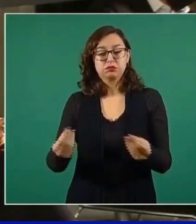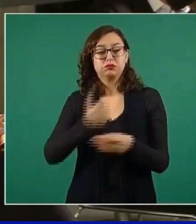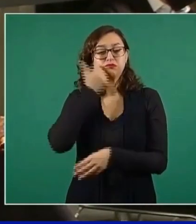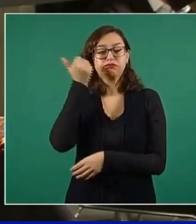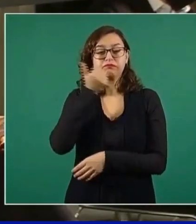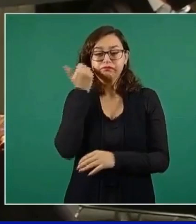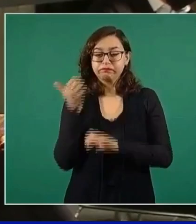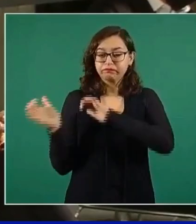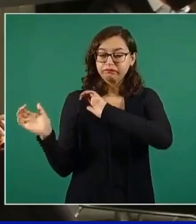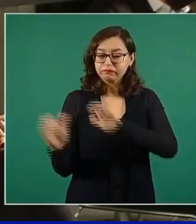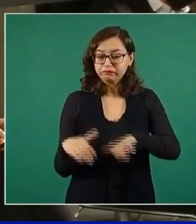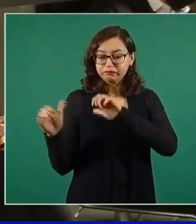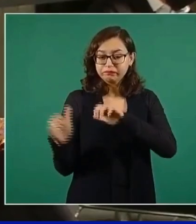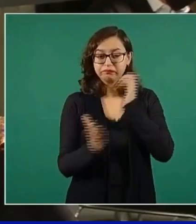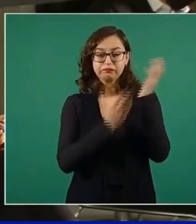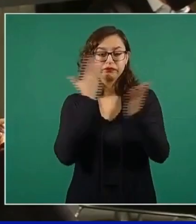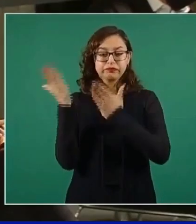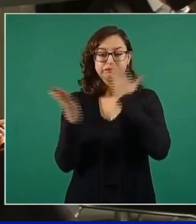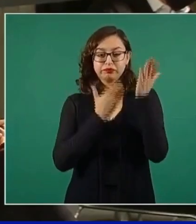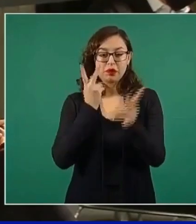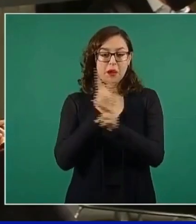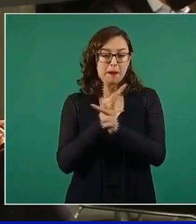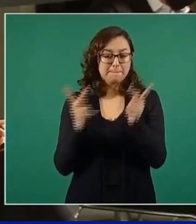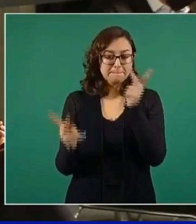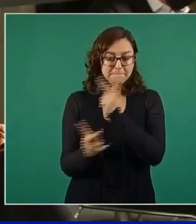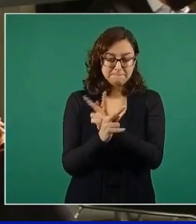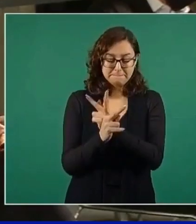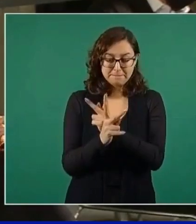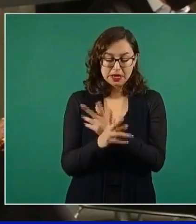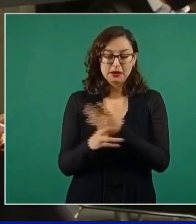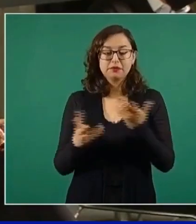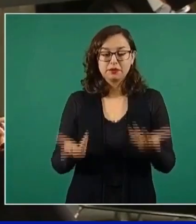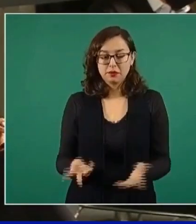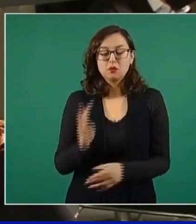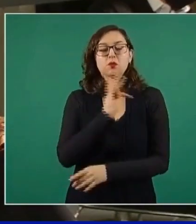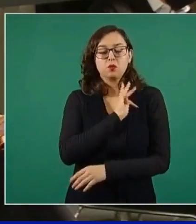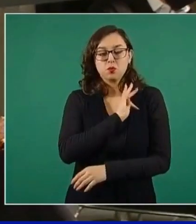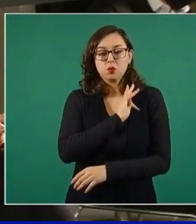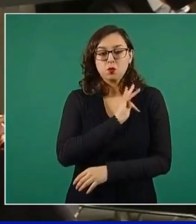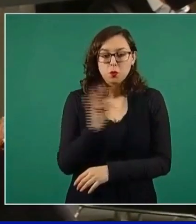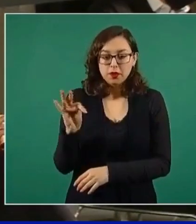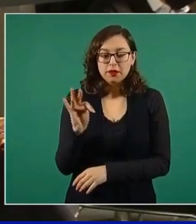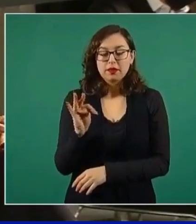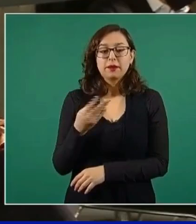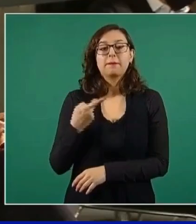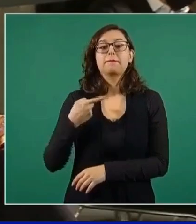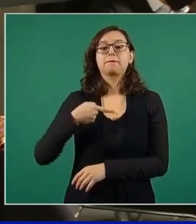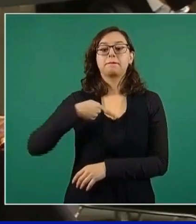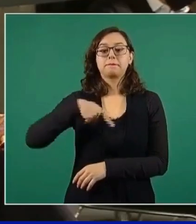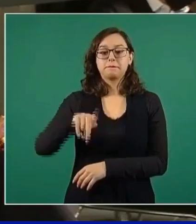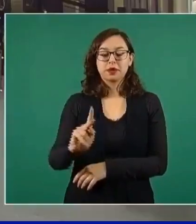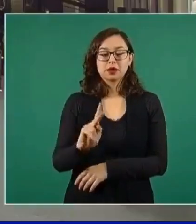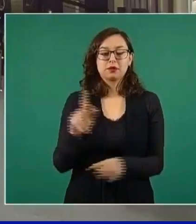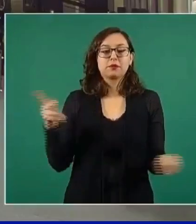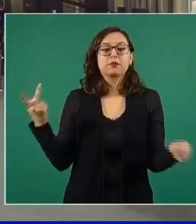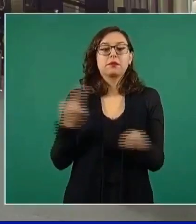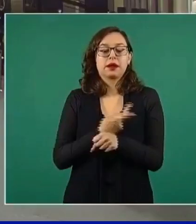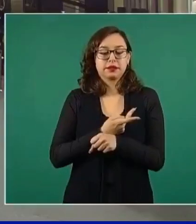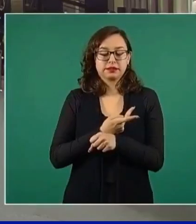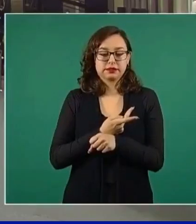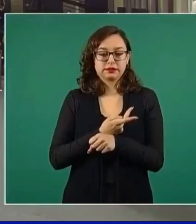estudiantes que pueden acceder a la media superior a través de esto. Sin embargo, el